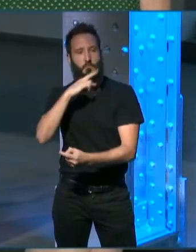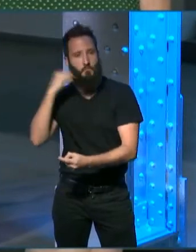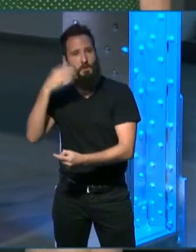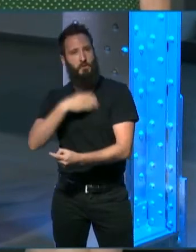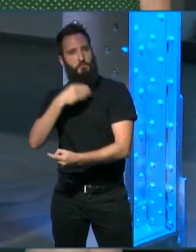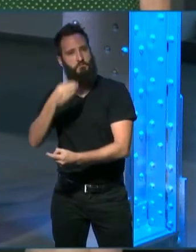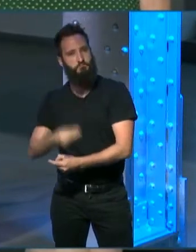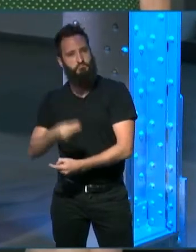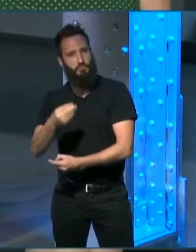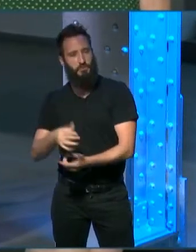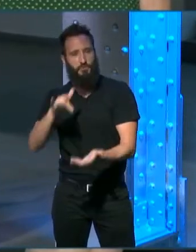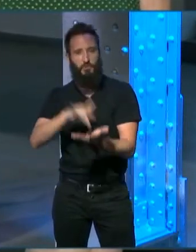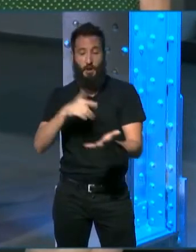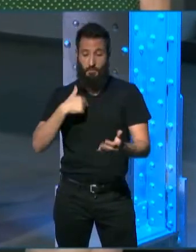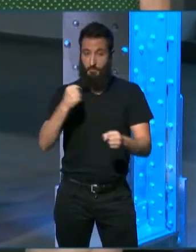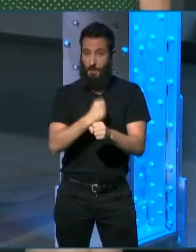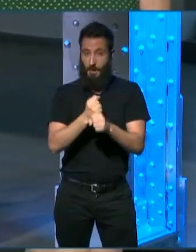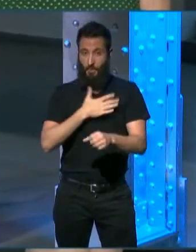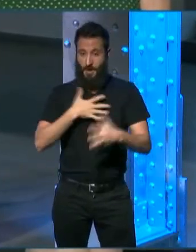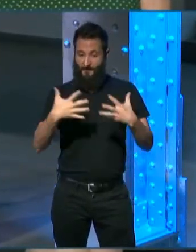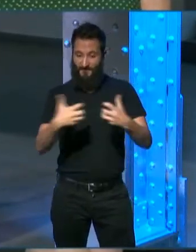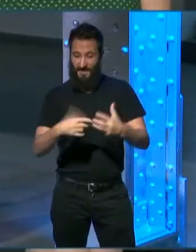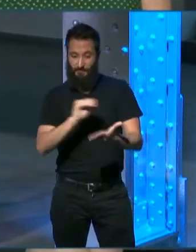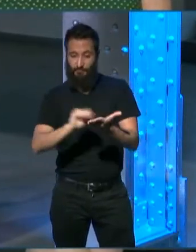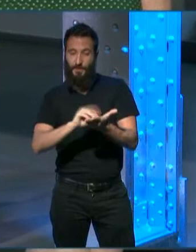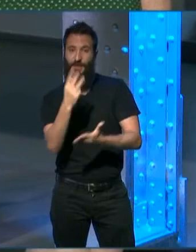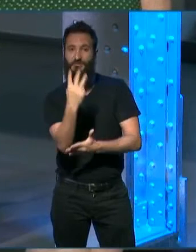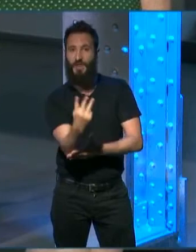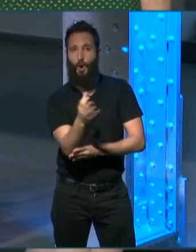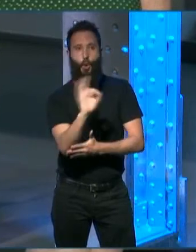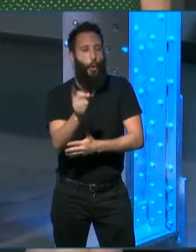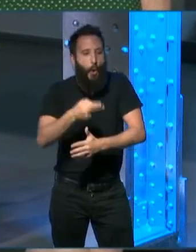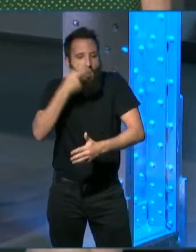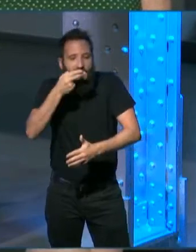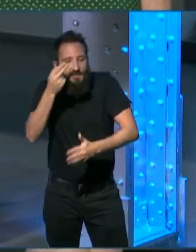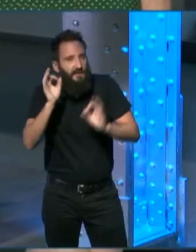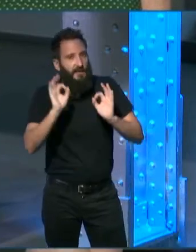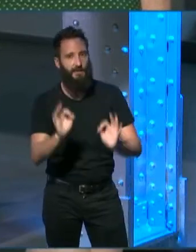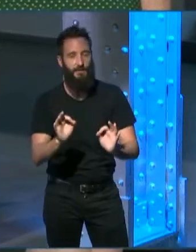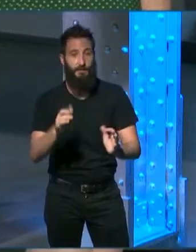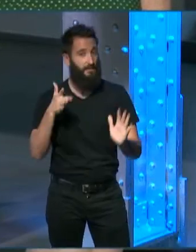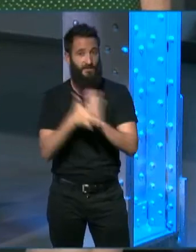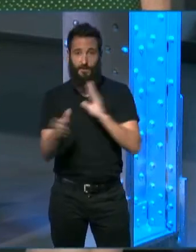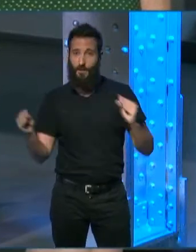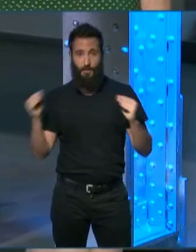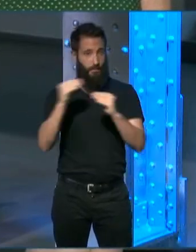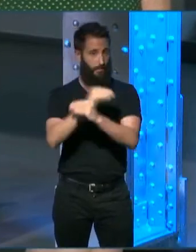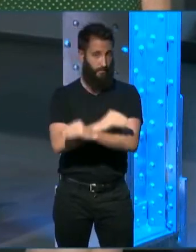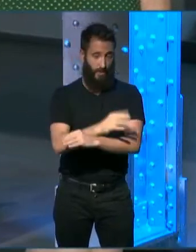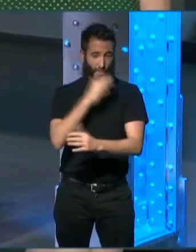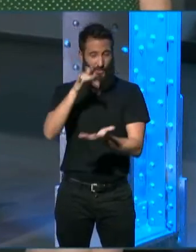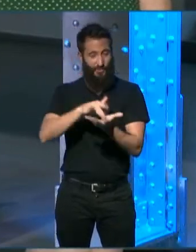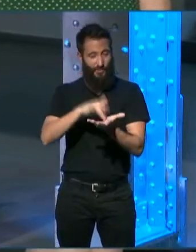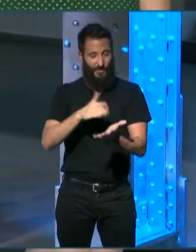sido escribir 3 frases, ¿no? Valorarlo o que le interese. O que le interese. Entonces es contradictorio porque por un lado está esa